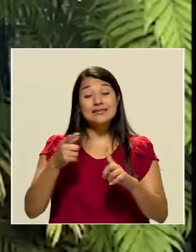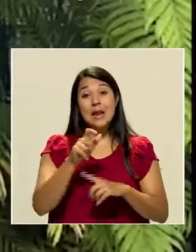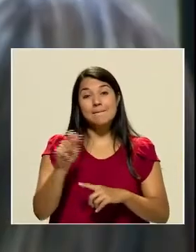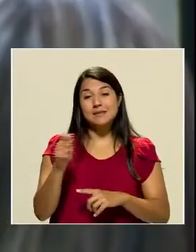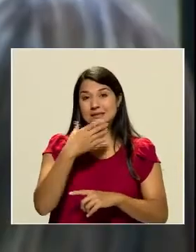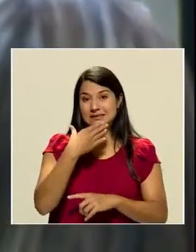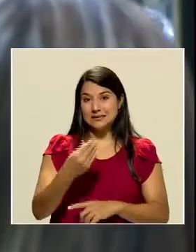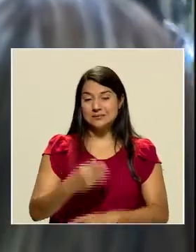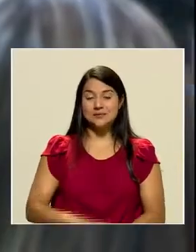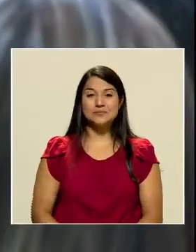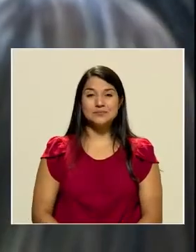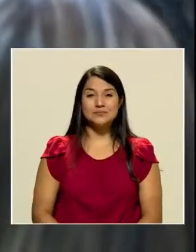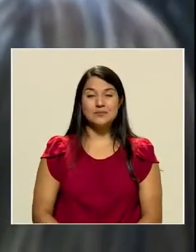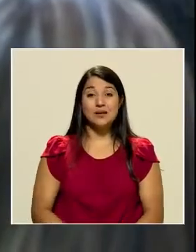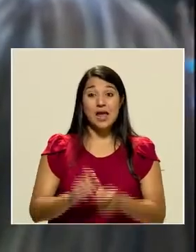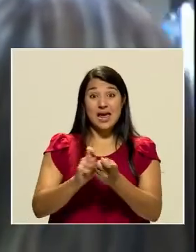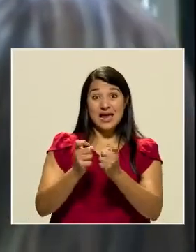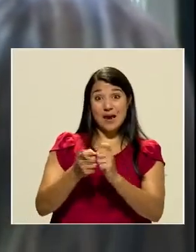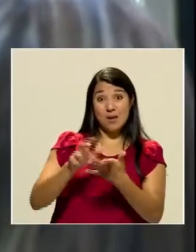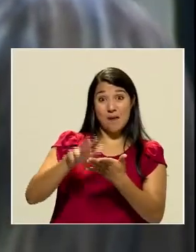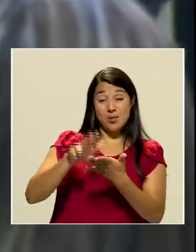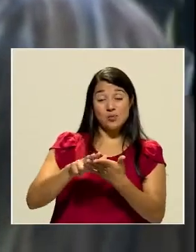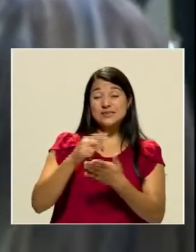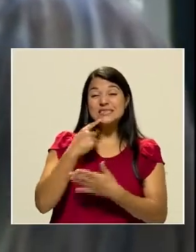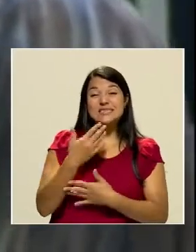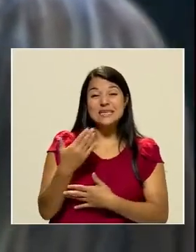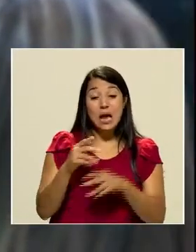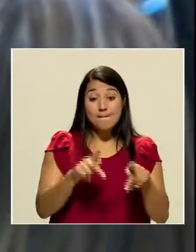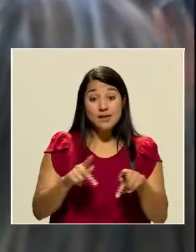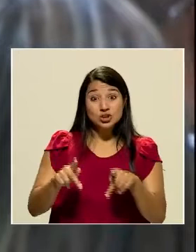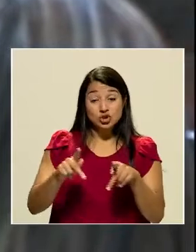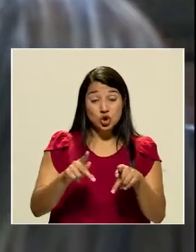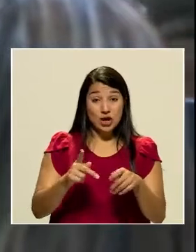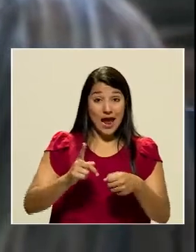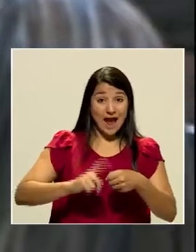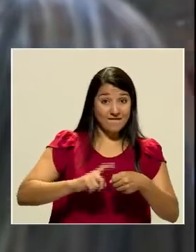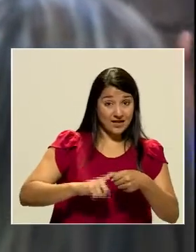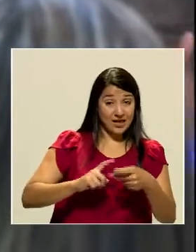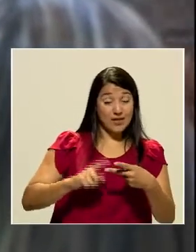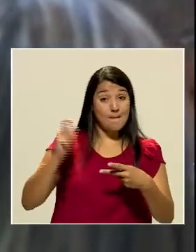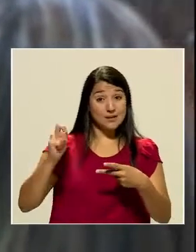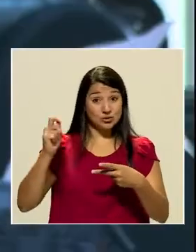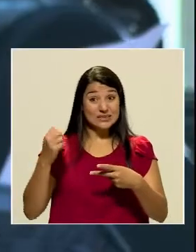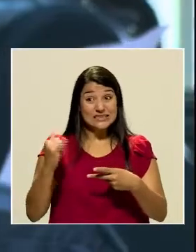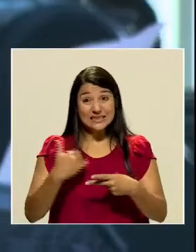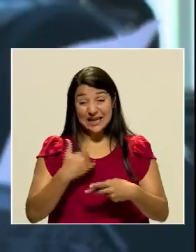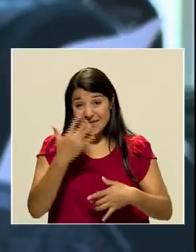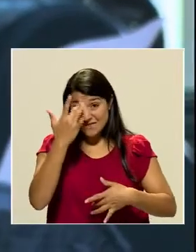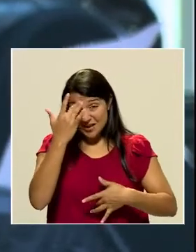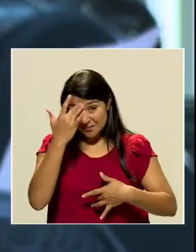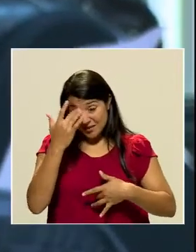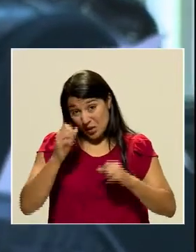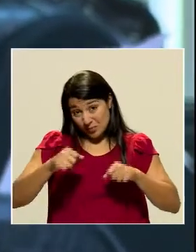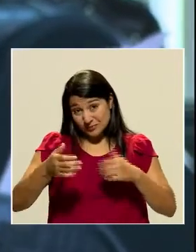diciembre. La reforma aprobada establece que los afiliados y pensionados que enfrenten una enfermedad terminal debidamente calificada por